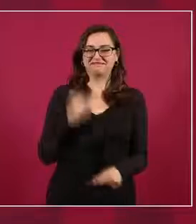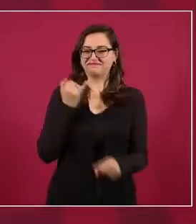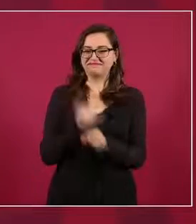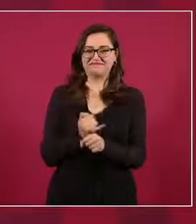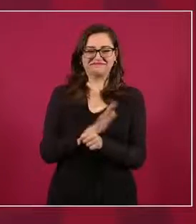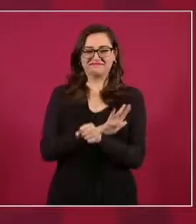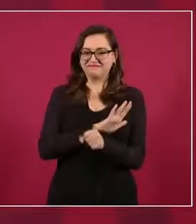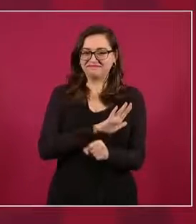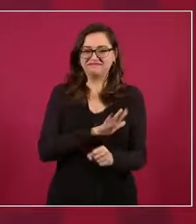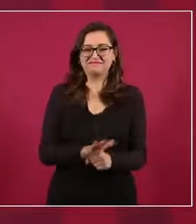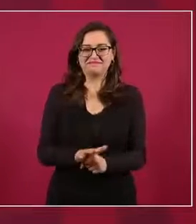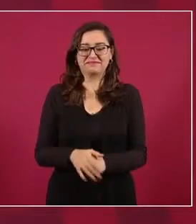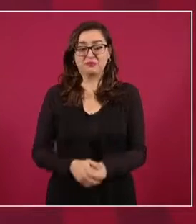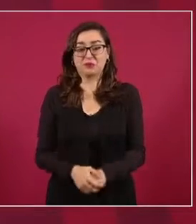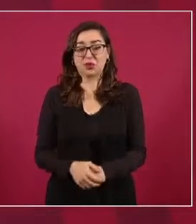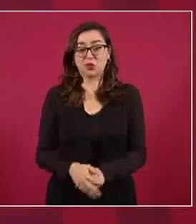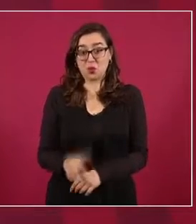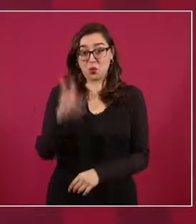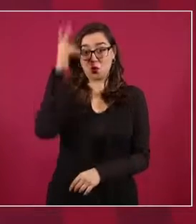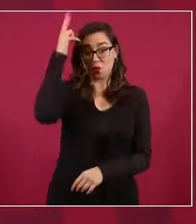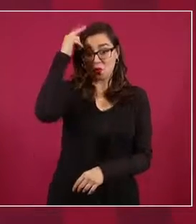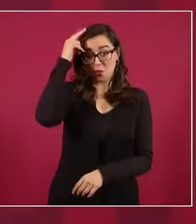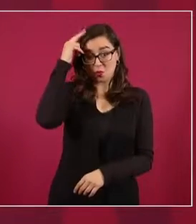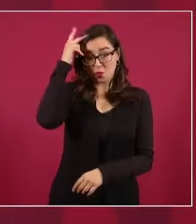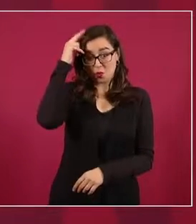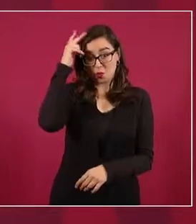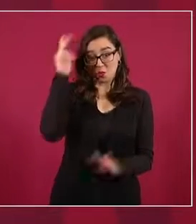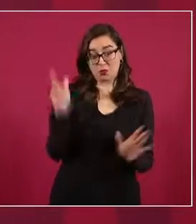se impuso durante 34 años